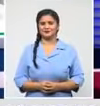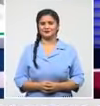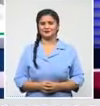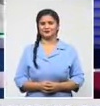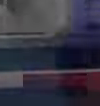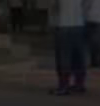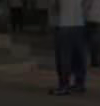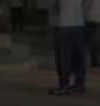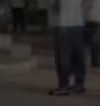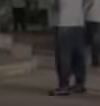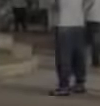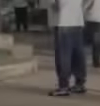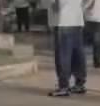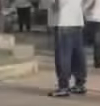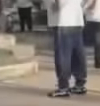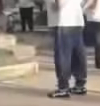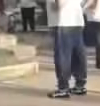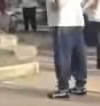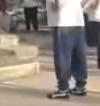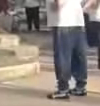mañana.